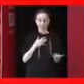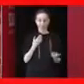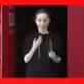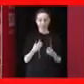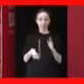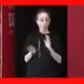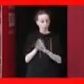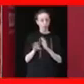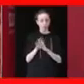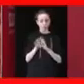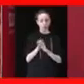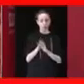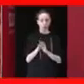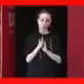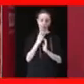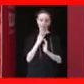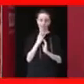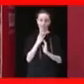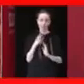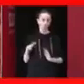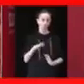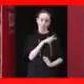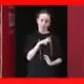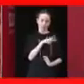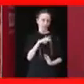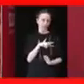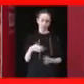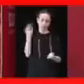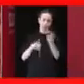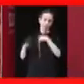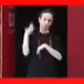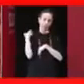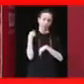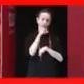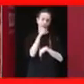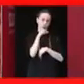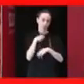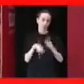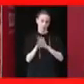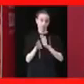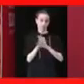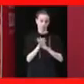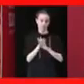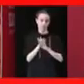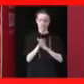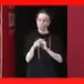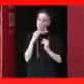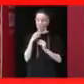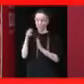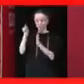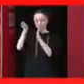ha dicho viejos privilegios los privilegios de los hombres están hablando de nuestras reglas apuntaladas